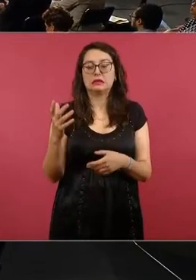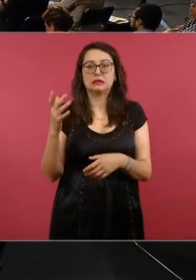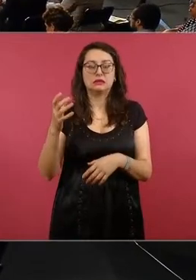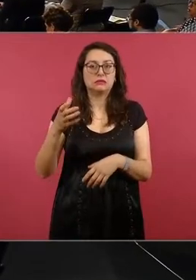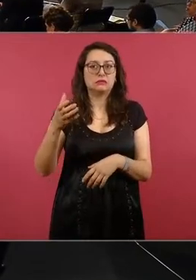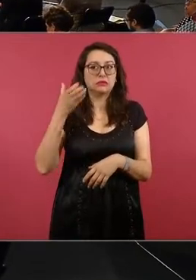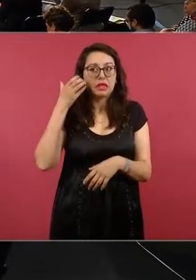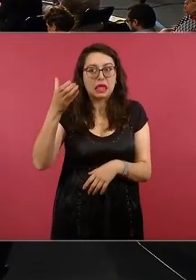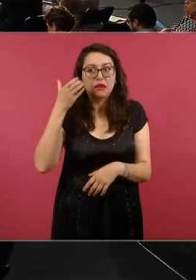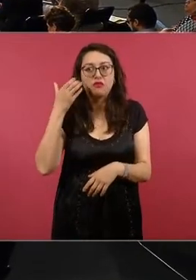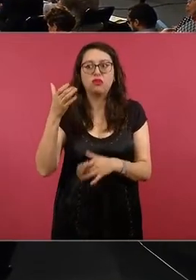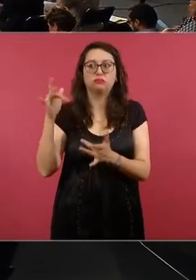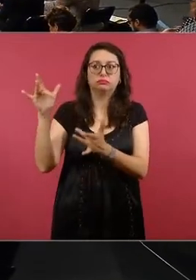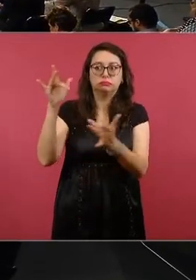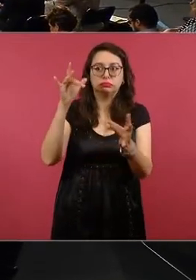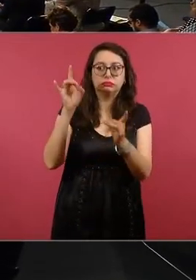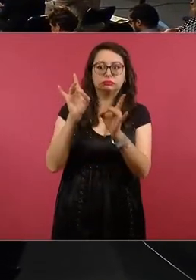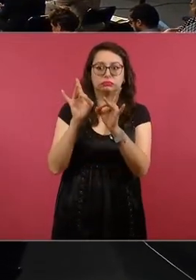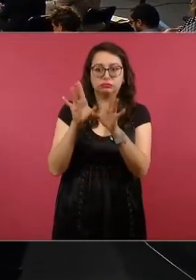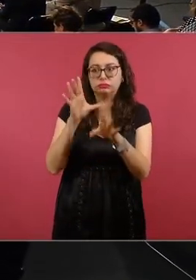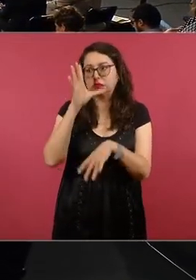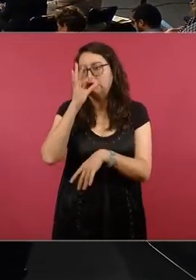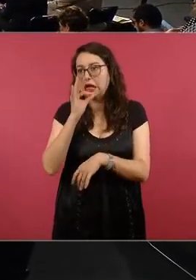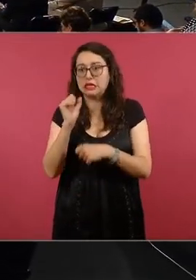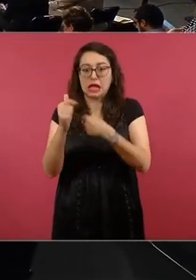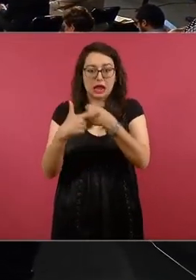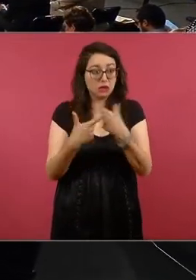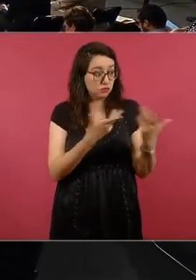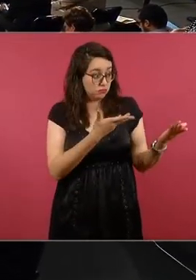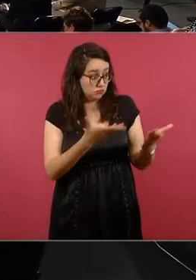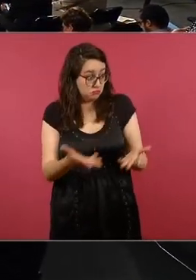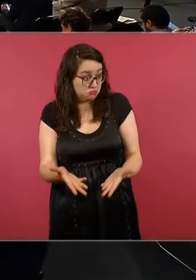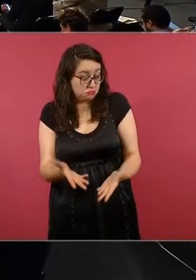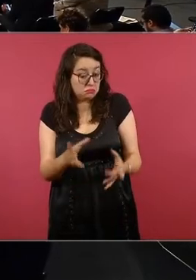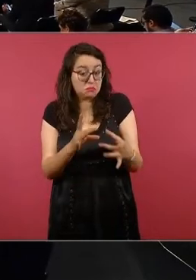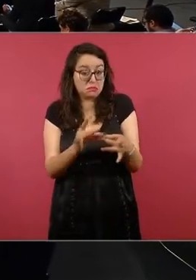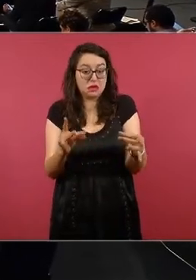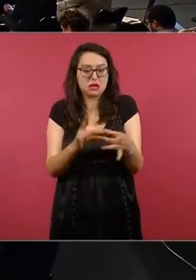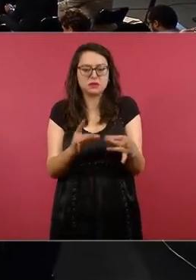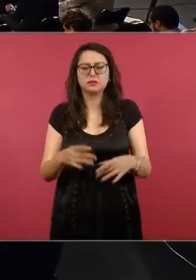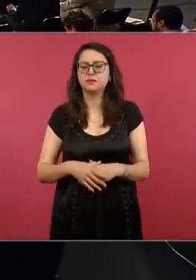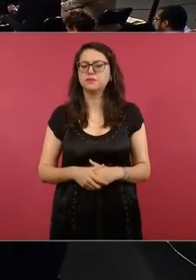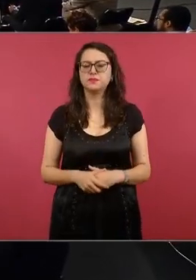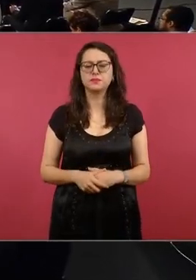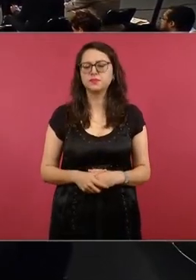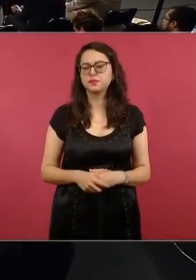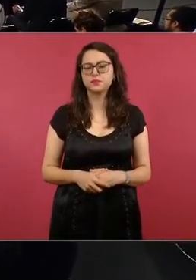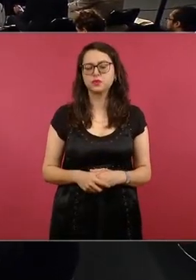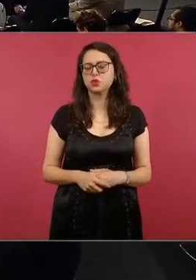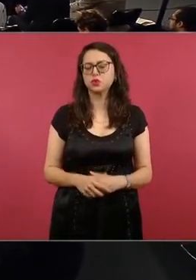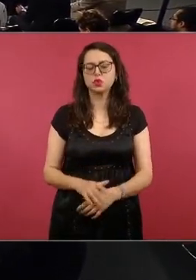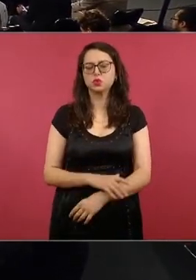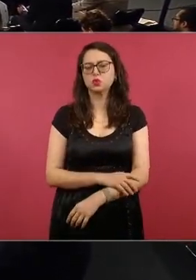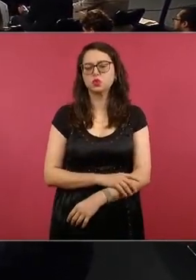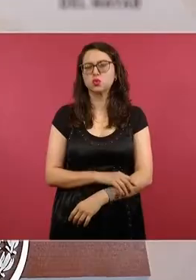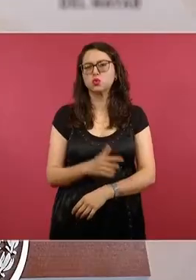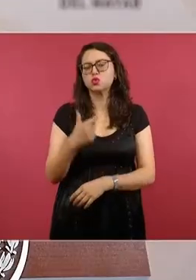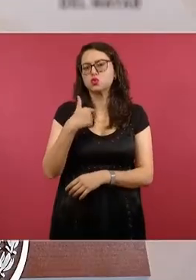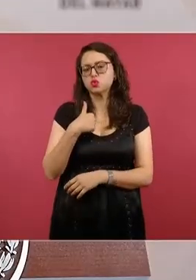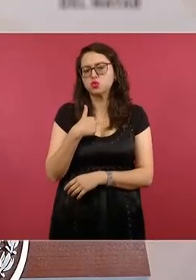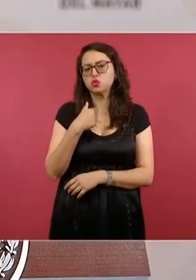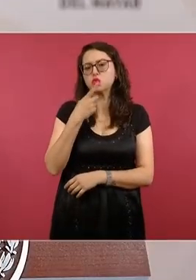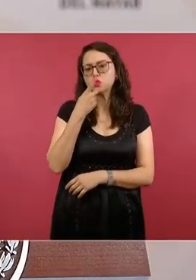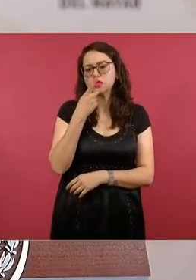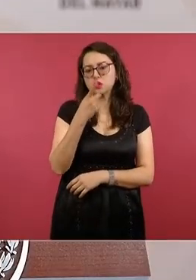este tema técnico. Sí, gracias. Brevemente. Sí, a lo que me refería en realidad es que en